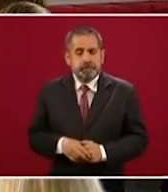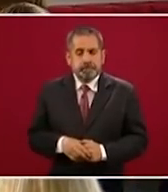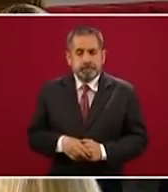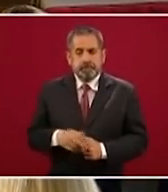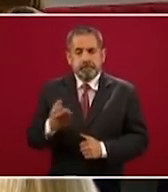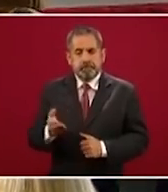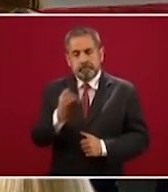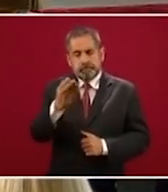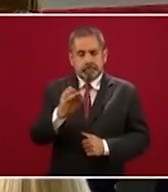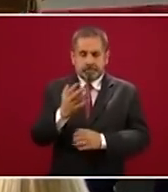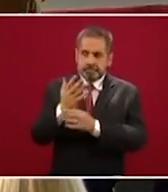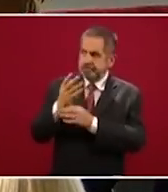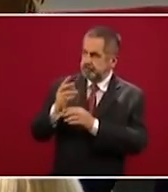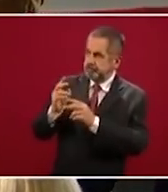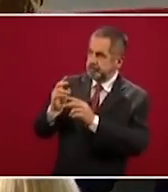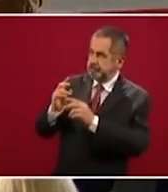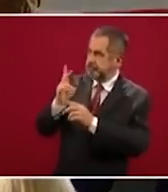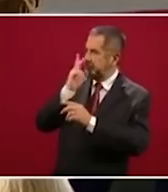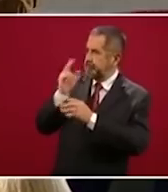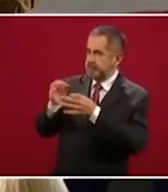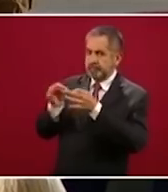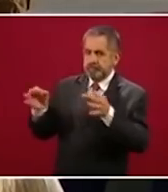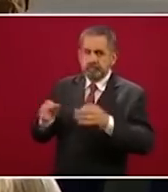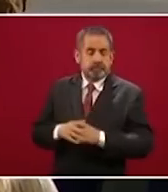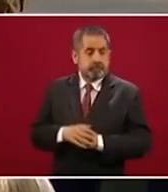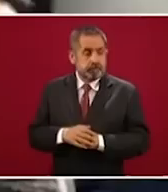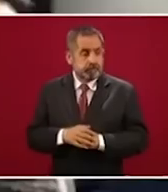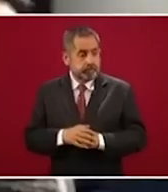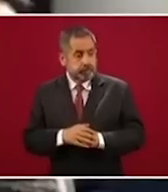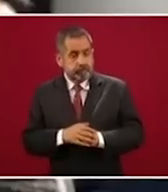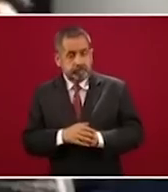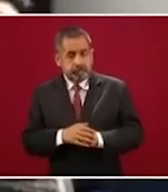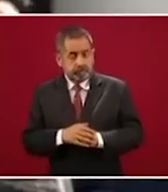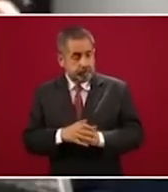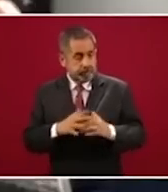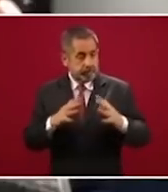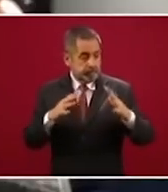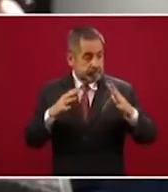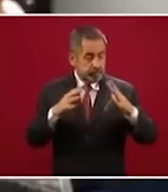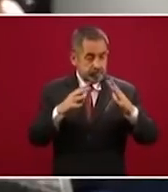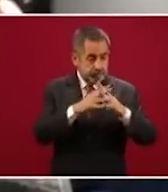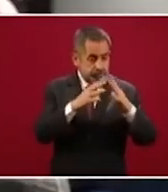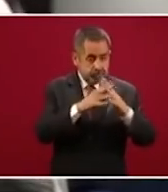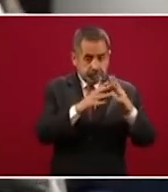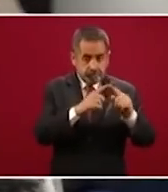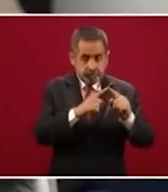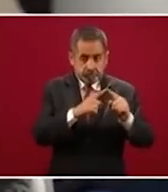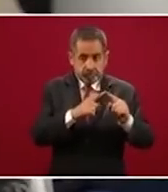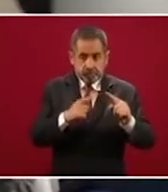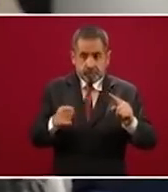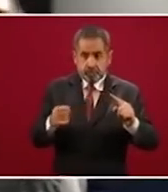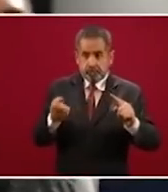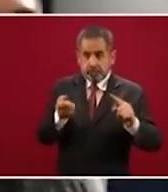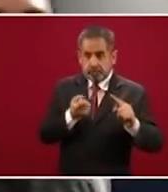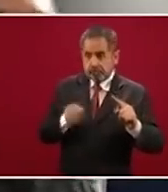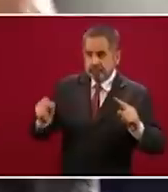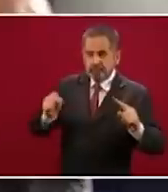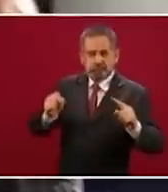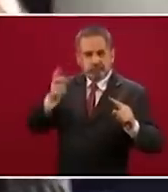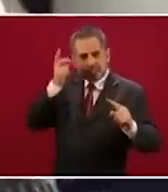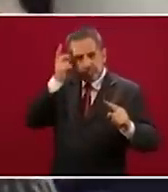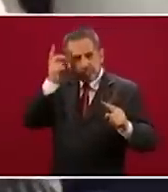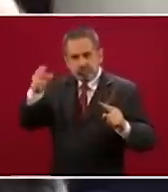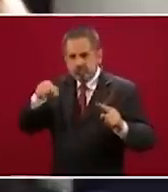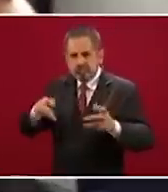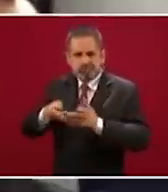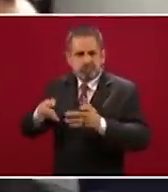Señor, una cita, que en toda buena guerra es principio militar, que el que es dueño de la mar es el dueño de la tierra.